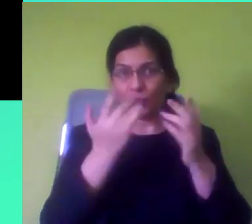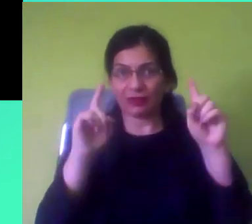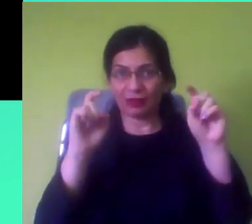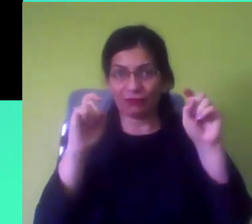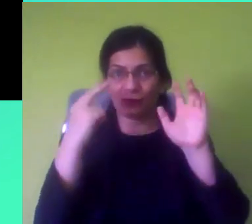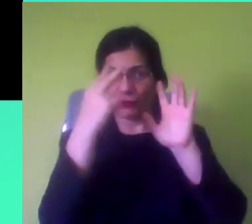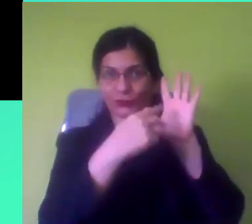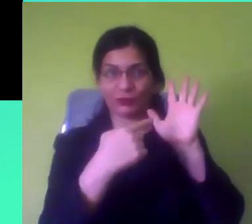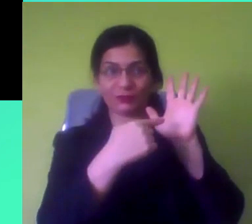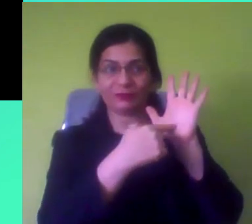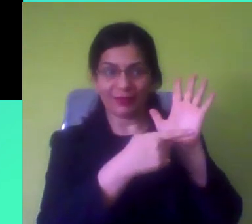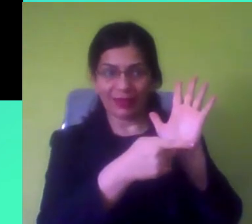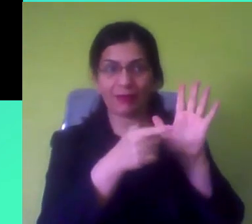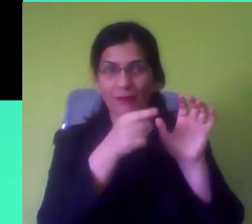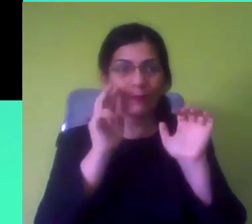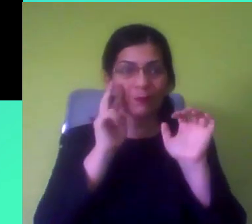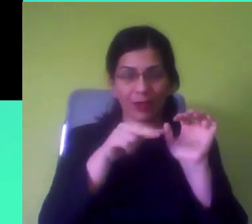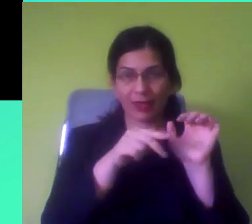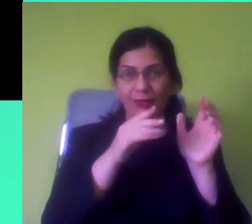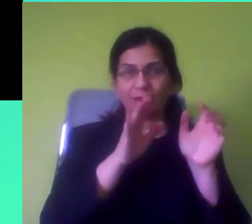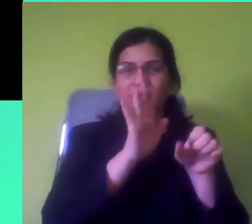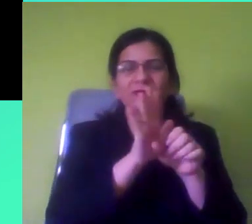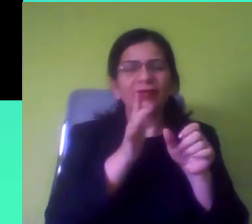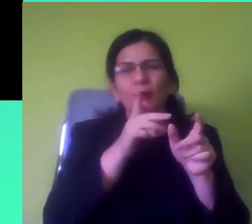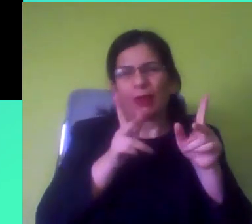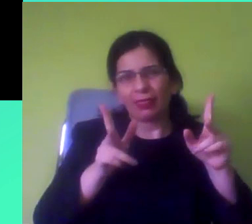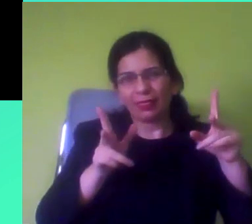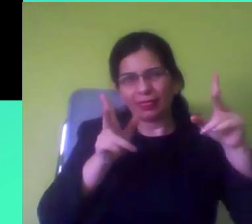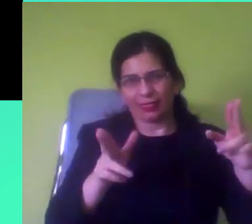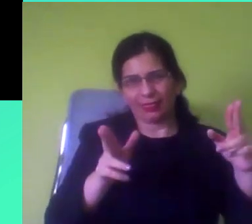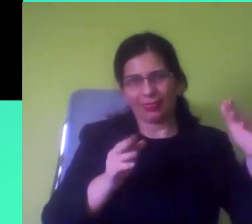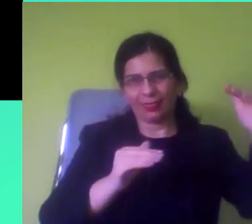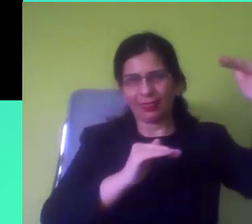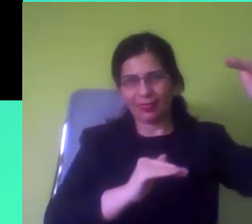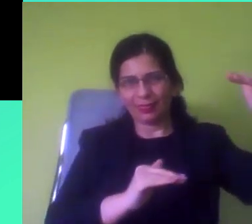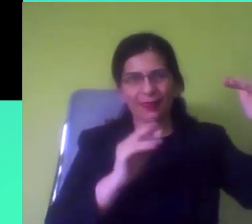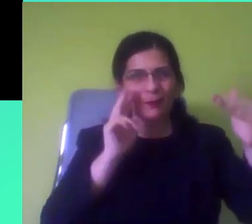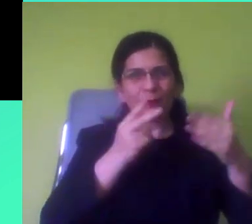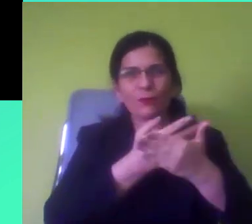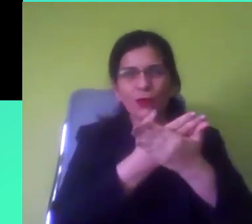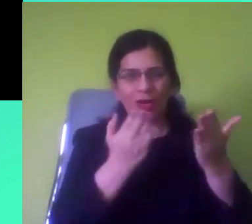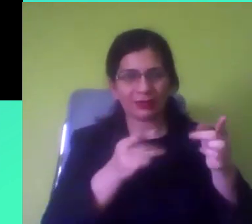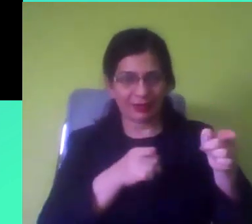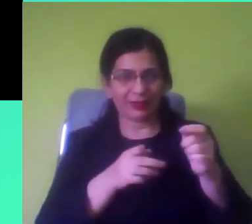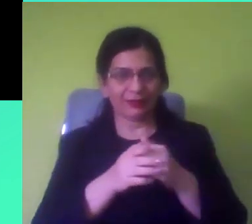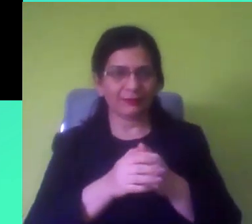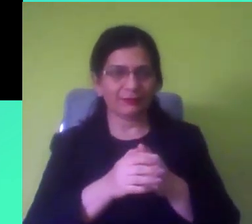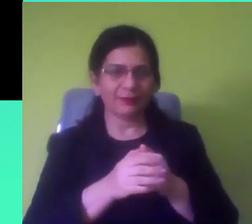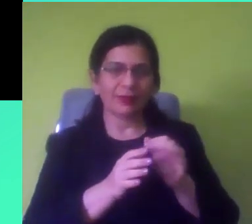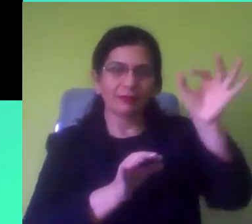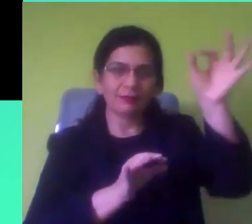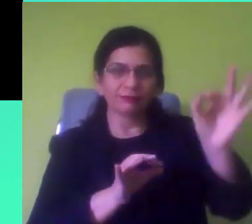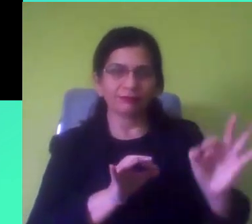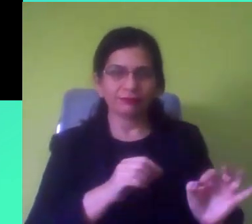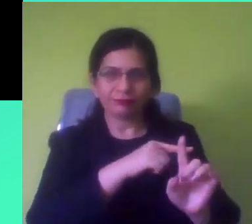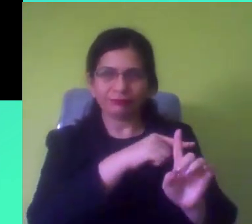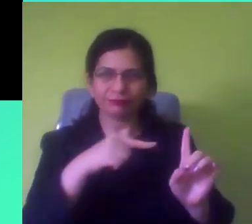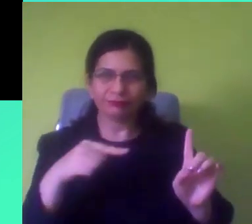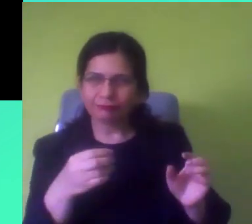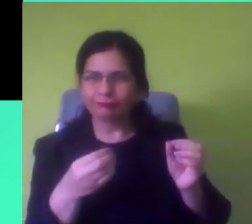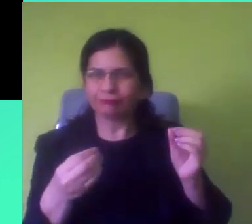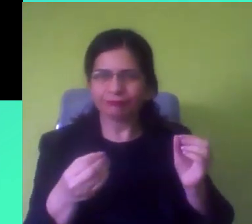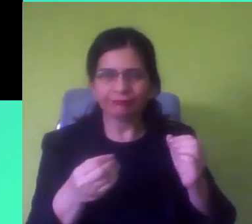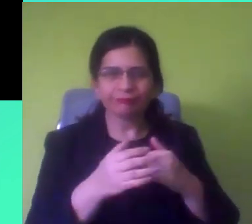la cobertura de detritos, esto estamos viendo acá un corte, para que tengan una idea, ahí hay una persona de escala, estamos viendo un